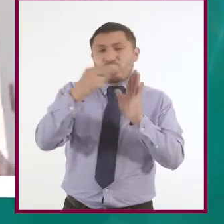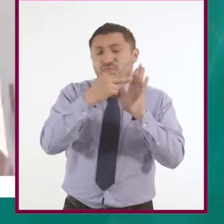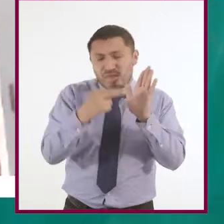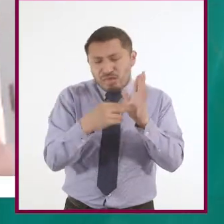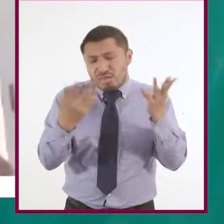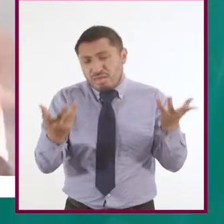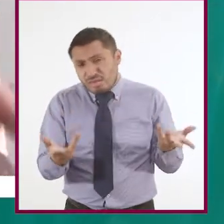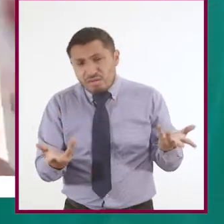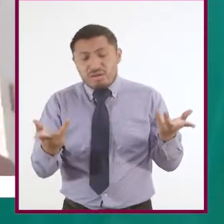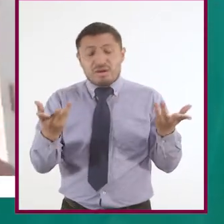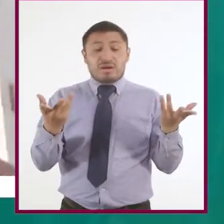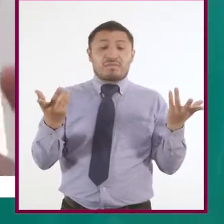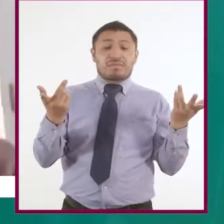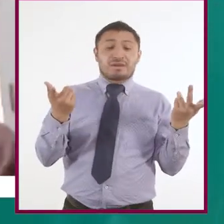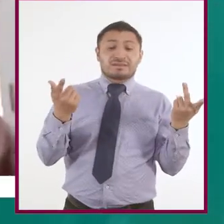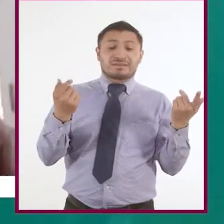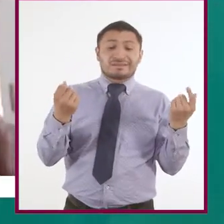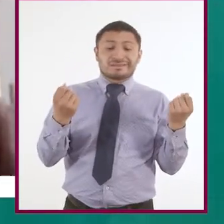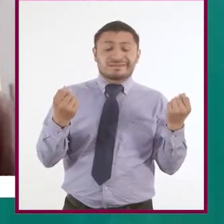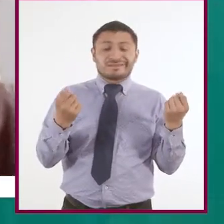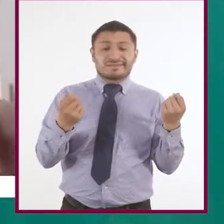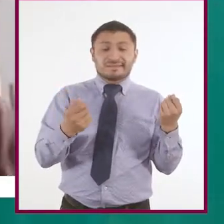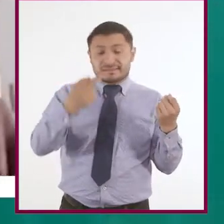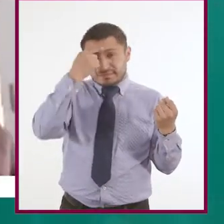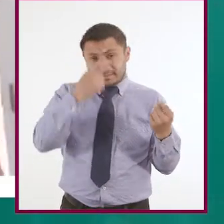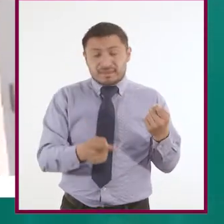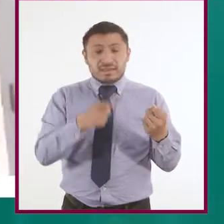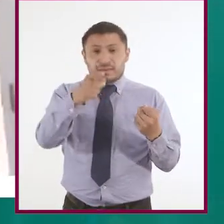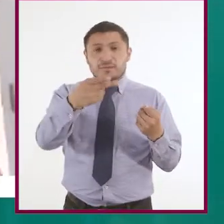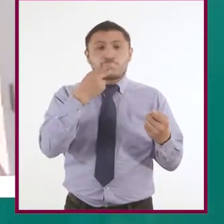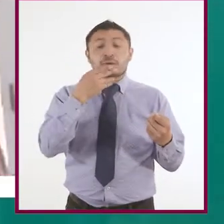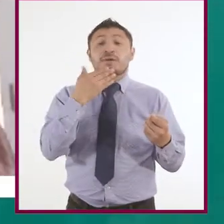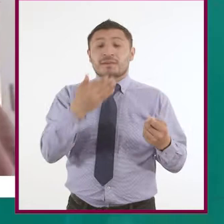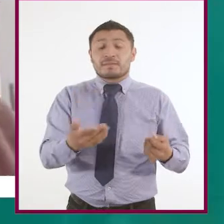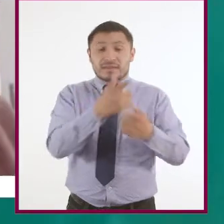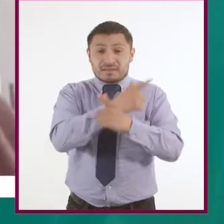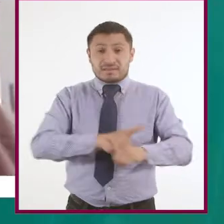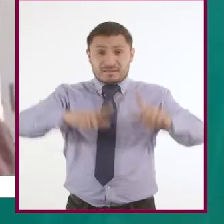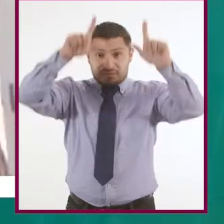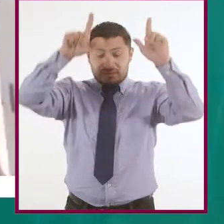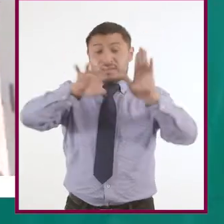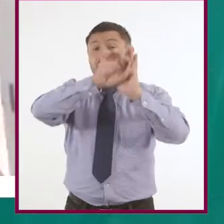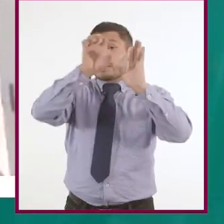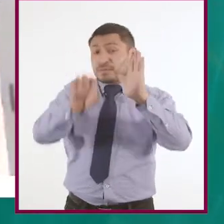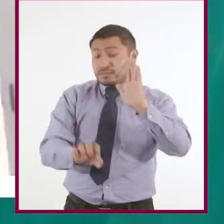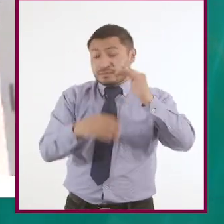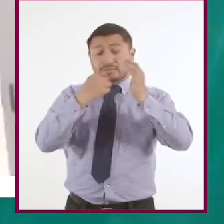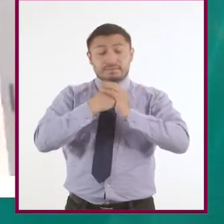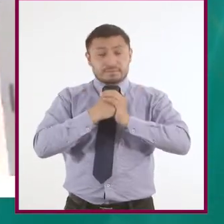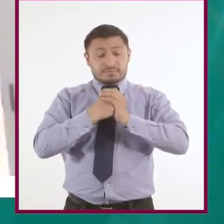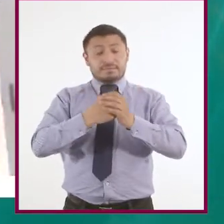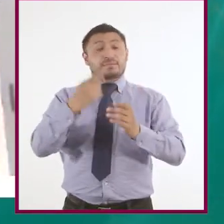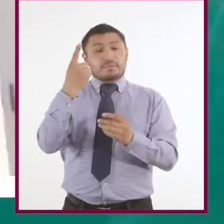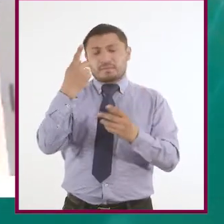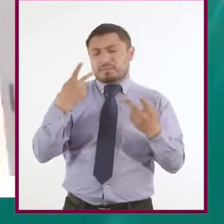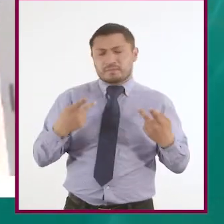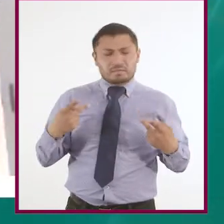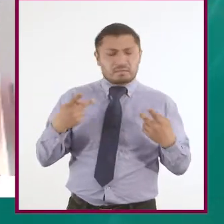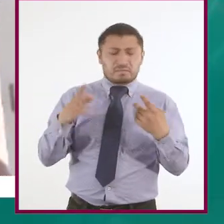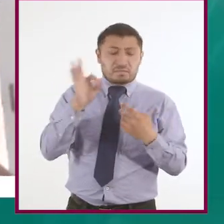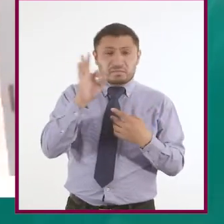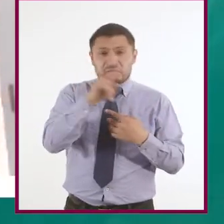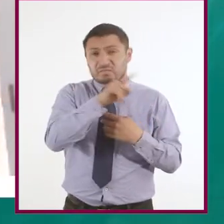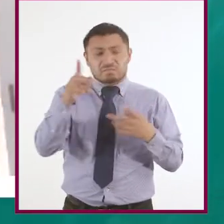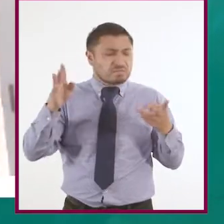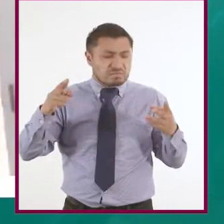normas que nos permitan llevar a cabo esa libertad. Les pongo un ejemplo. Alguien pensaría que dejar